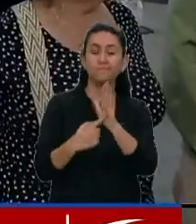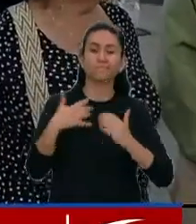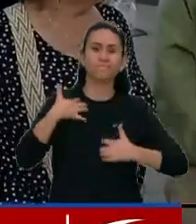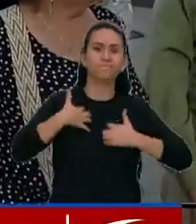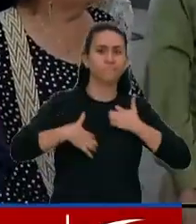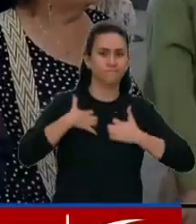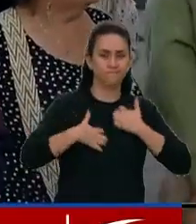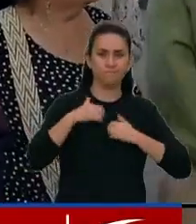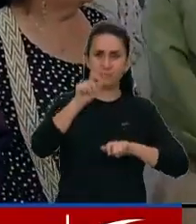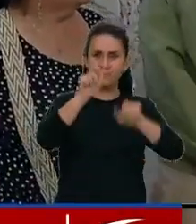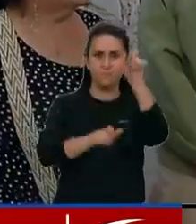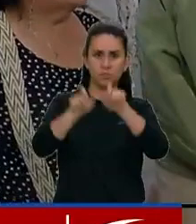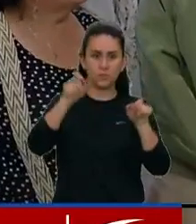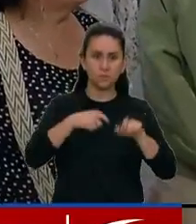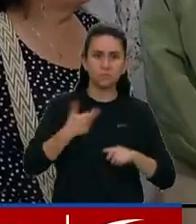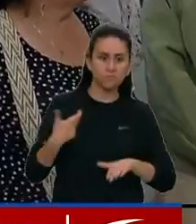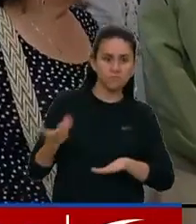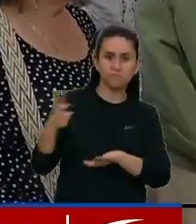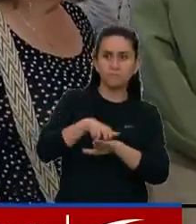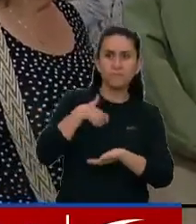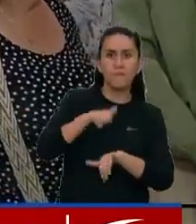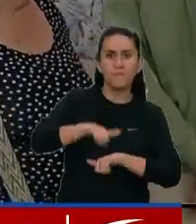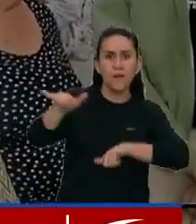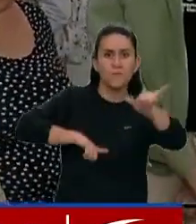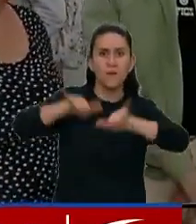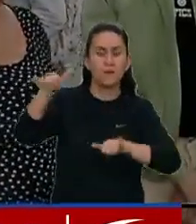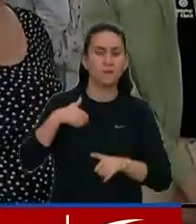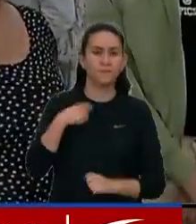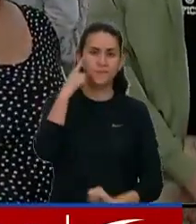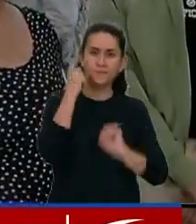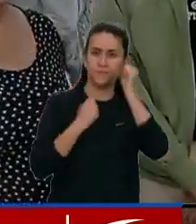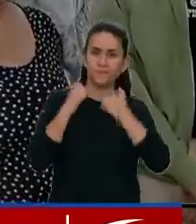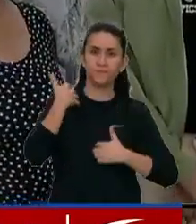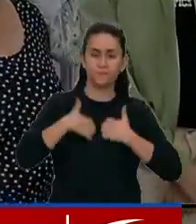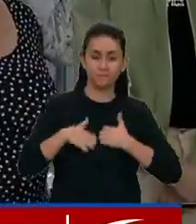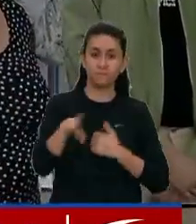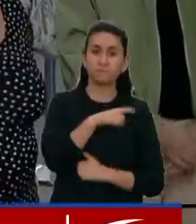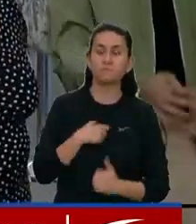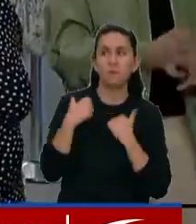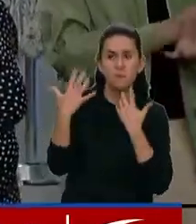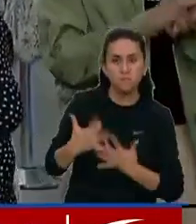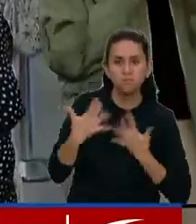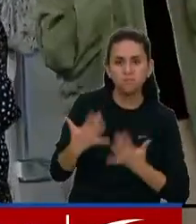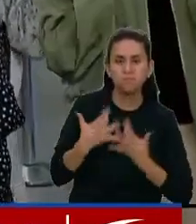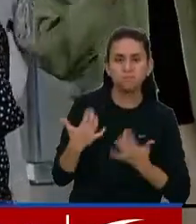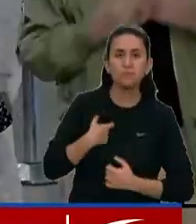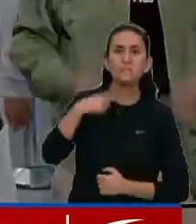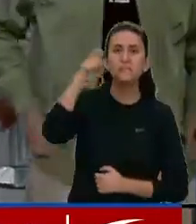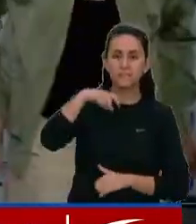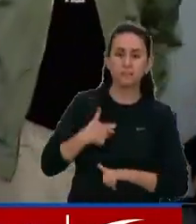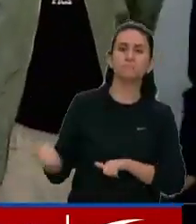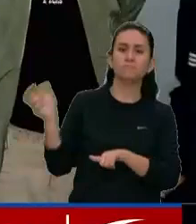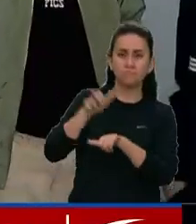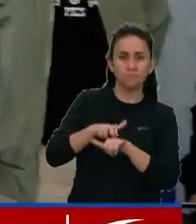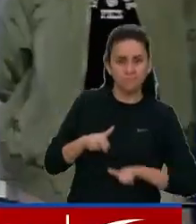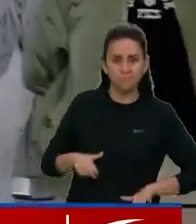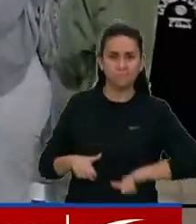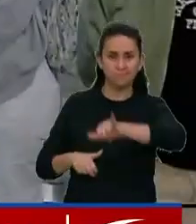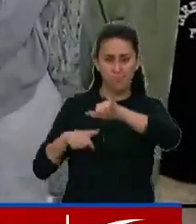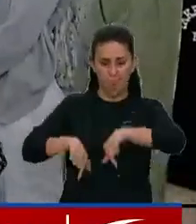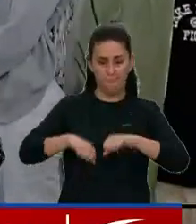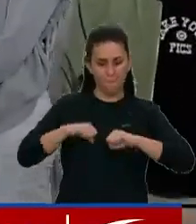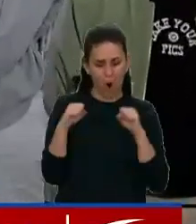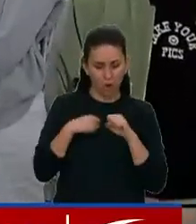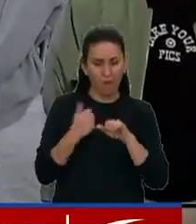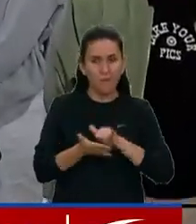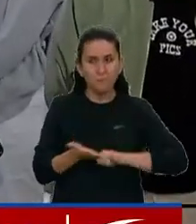angustiante para decenas de pasajeros que ustedes pueden observar. Están esperando salir en un vuelo desde la ciudad de Bogotá y